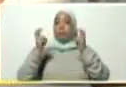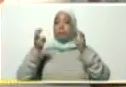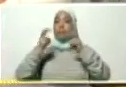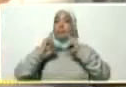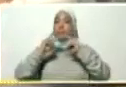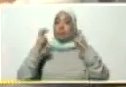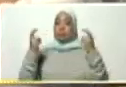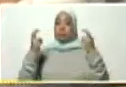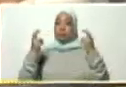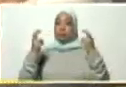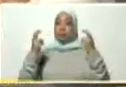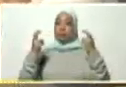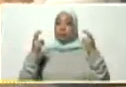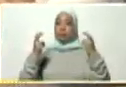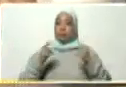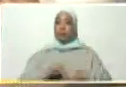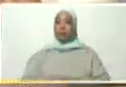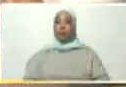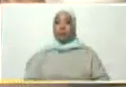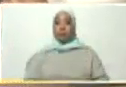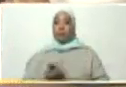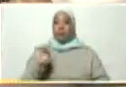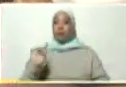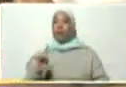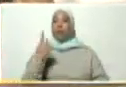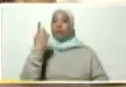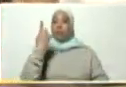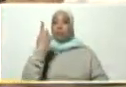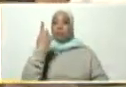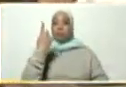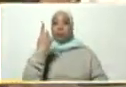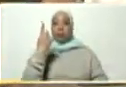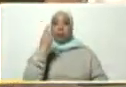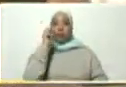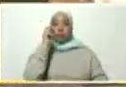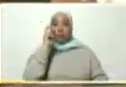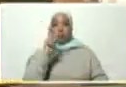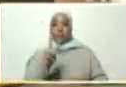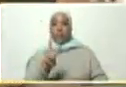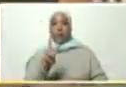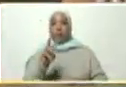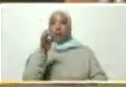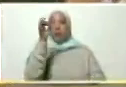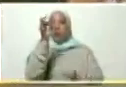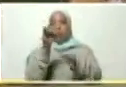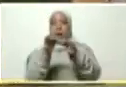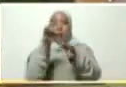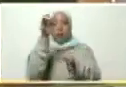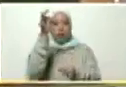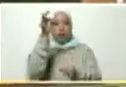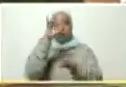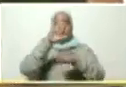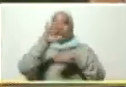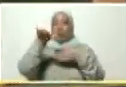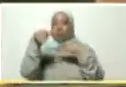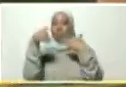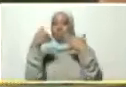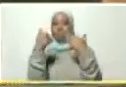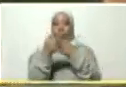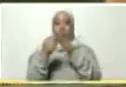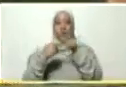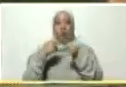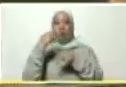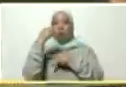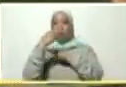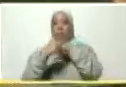interés en primer lugar el éxito total en el proceso